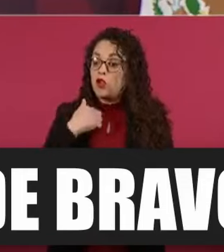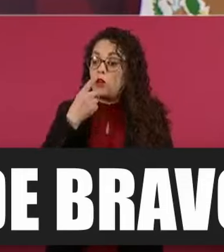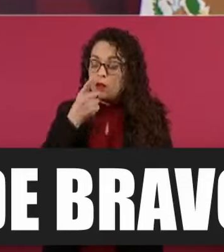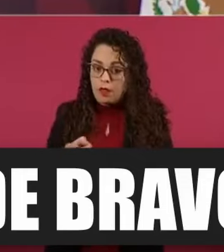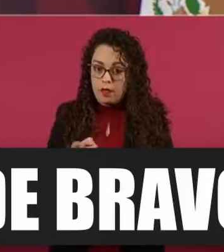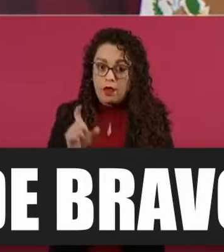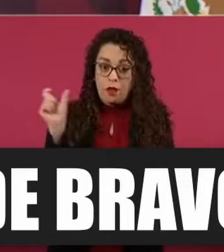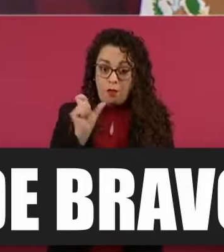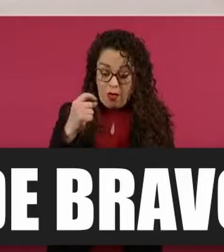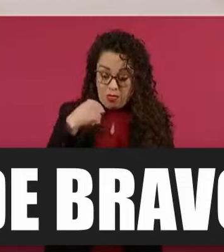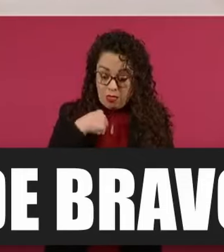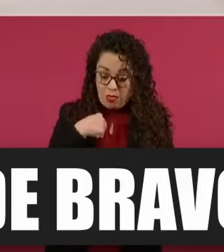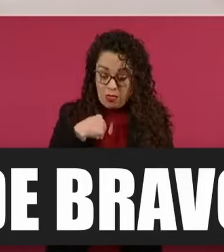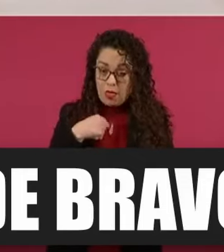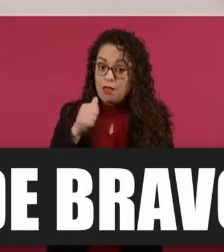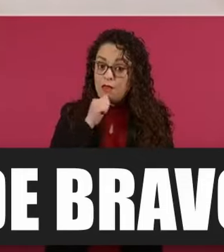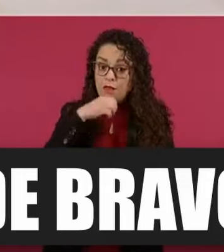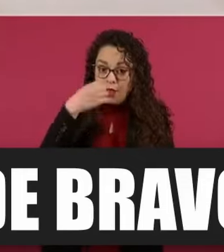las carreteras del sureste.